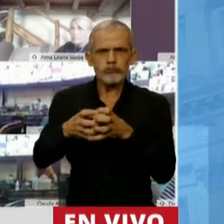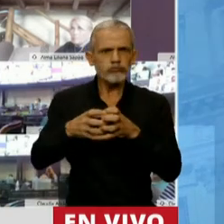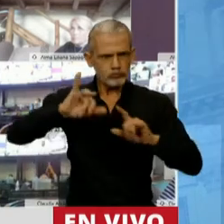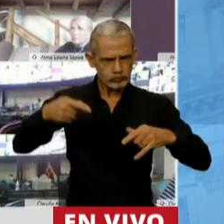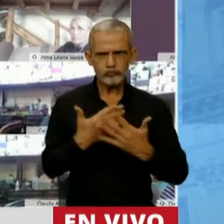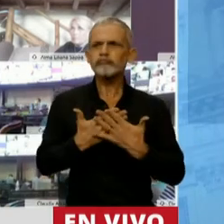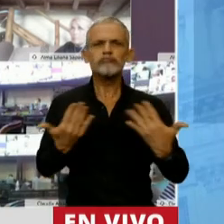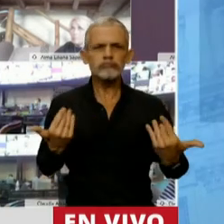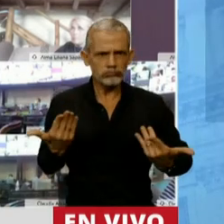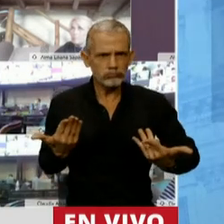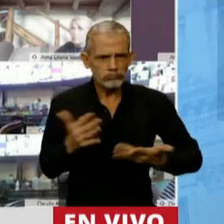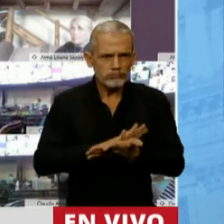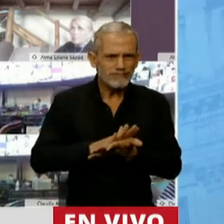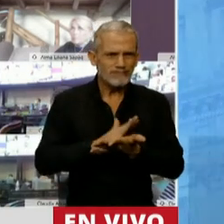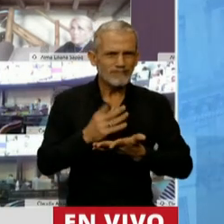la institucionalización